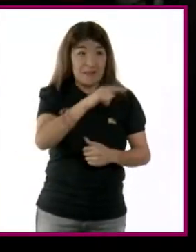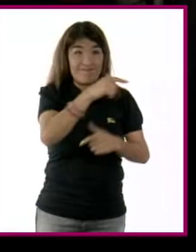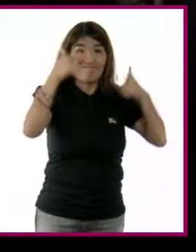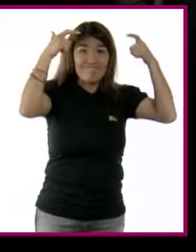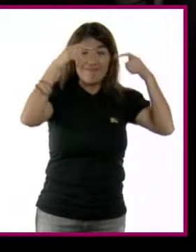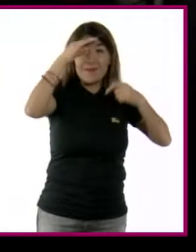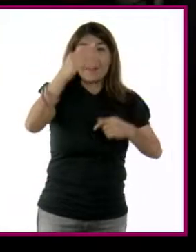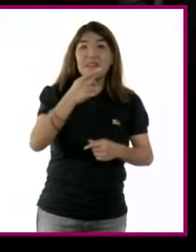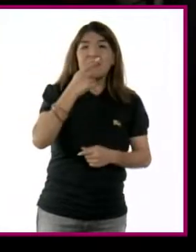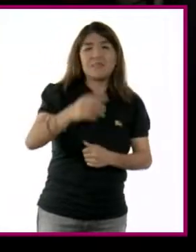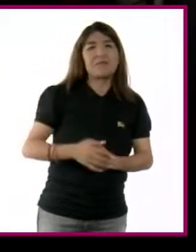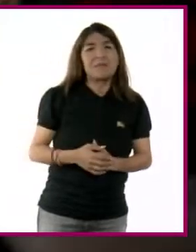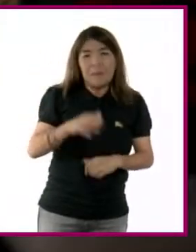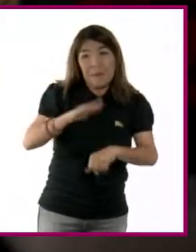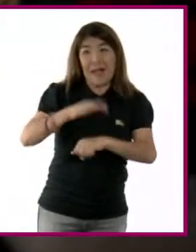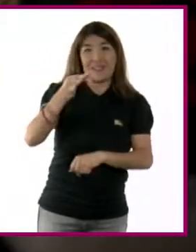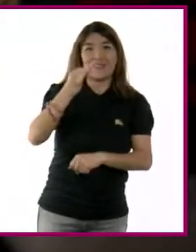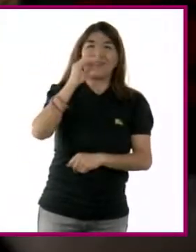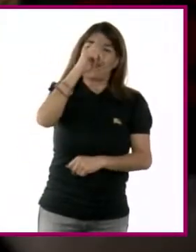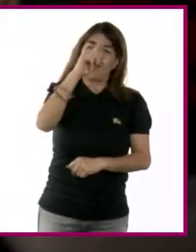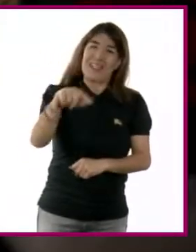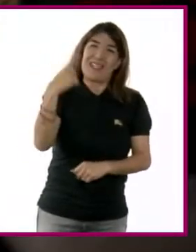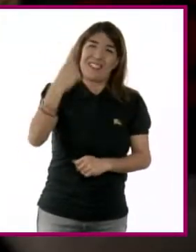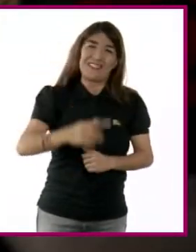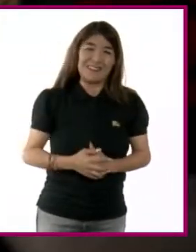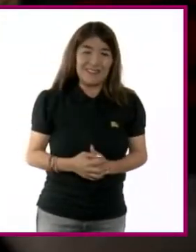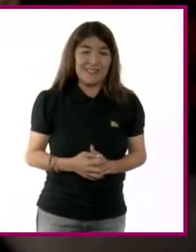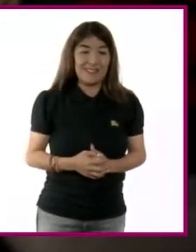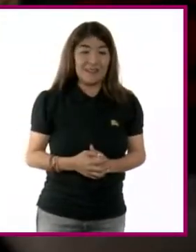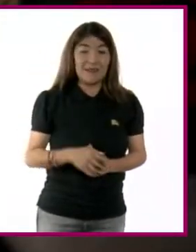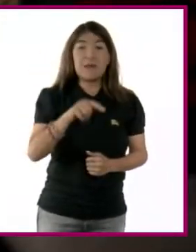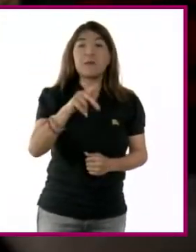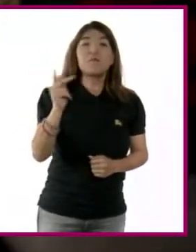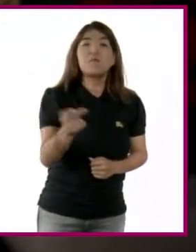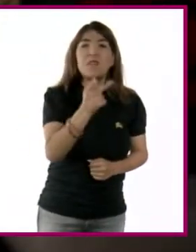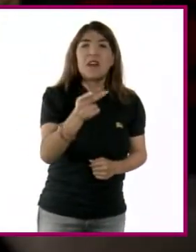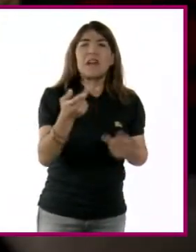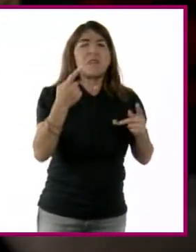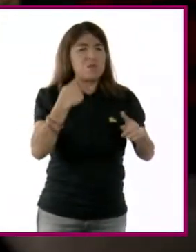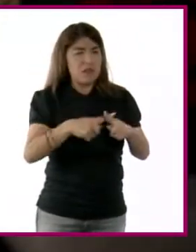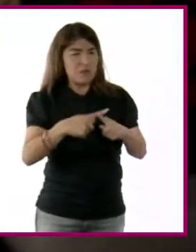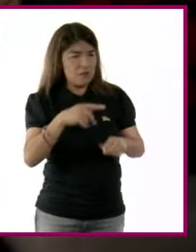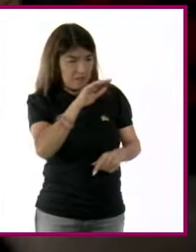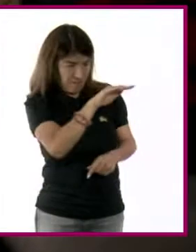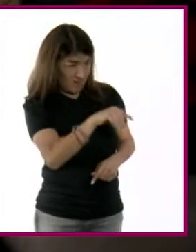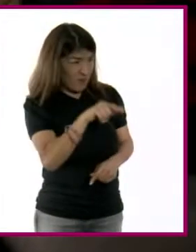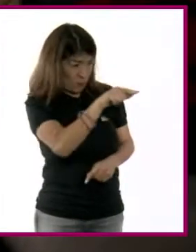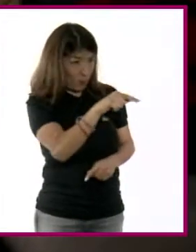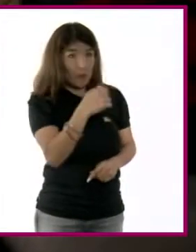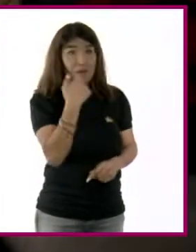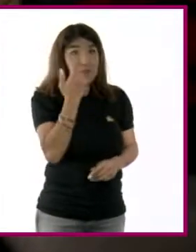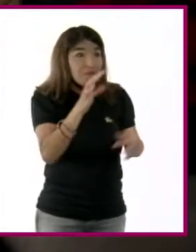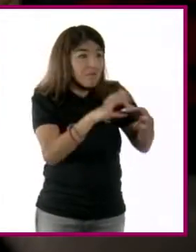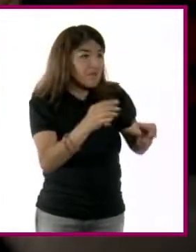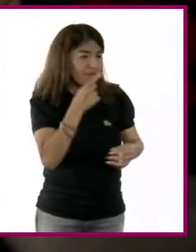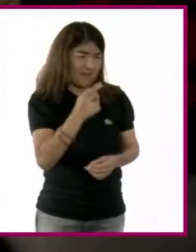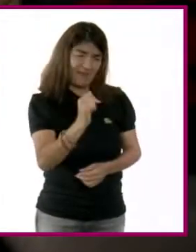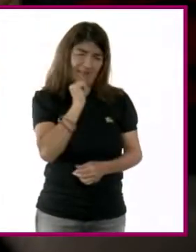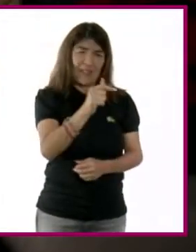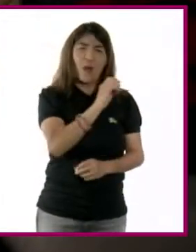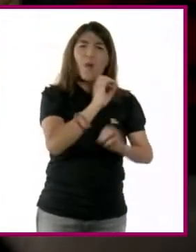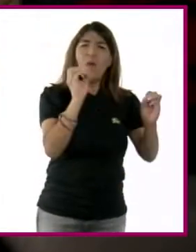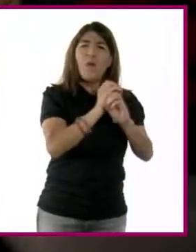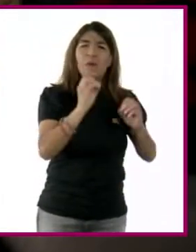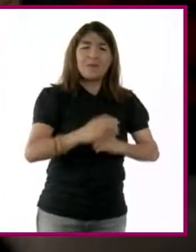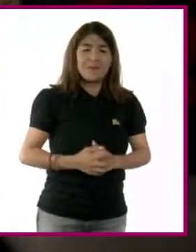nada es muy fácil. A usted nadie le preguntó su opinión, dijo Alicia. ¿Quién le está